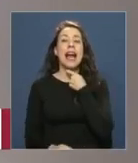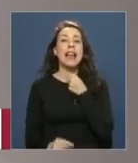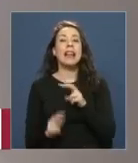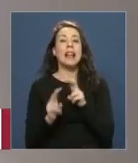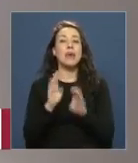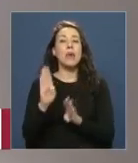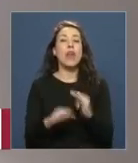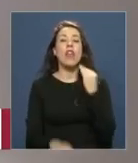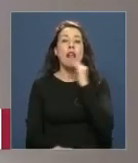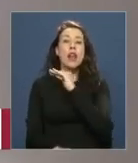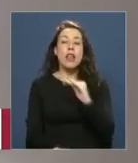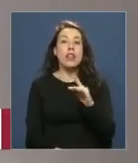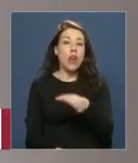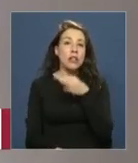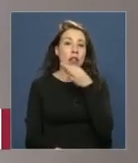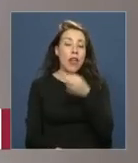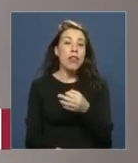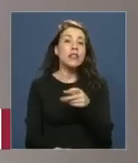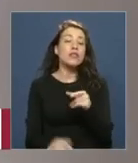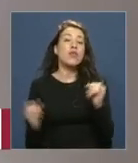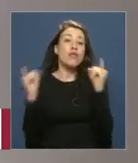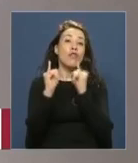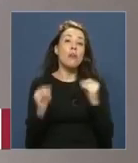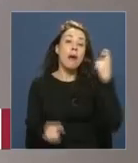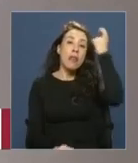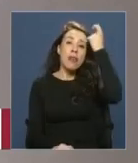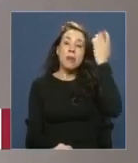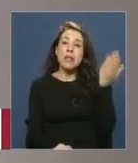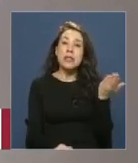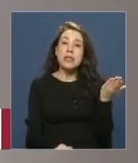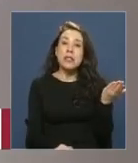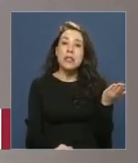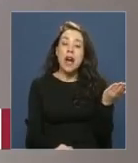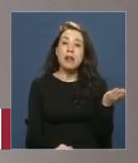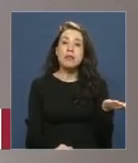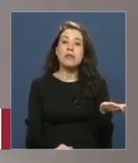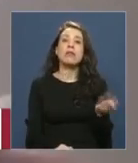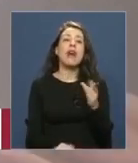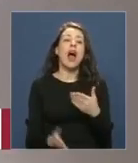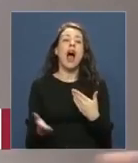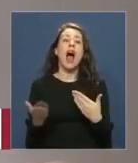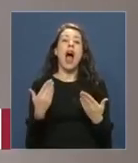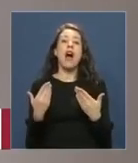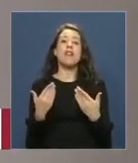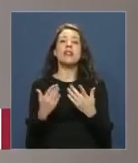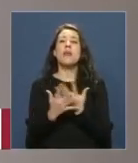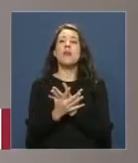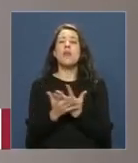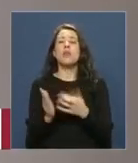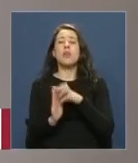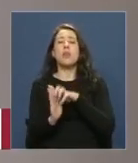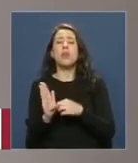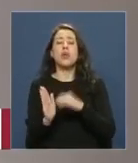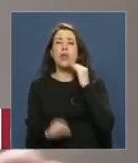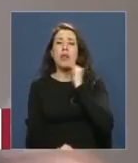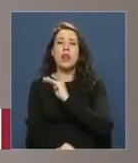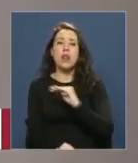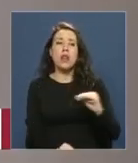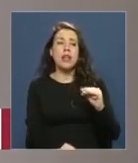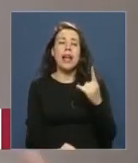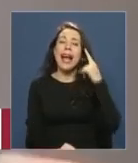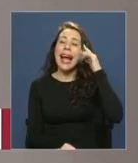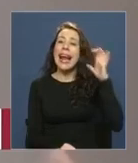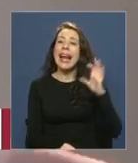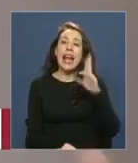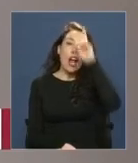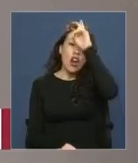niños, nos deja clara su cosmovisión, una cosmovisión que lamentablemente a veces ha estado demasiado impregnada en los proyectos de la infancia, que es creer que